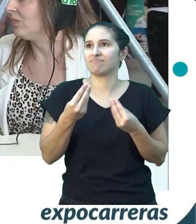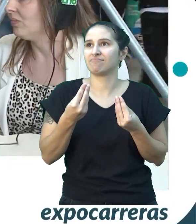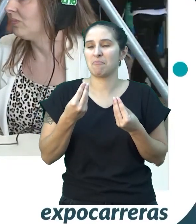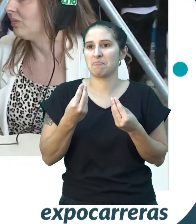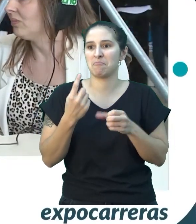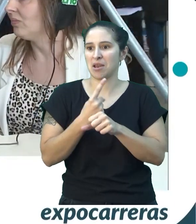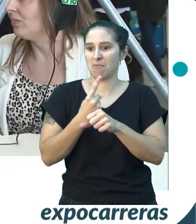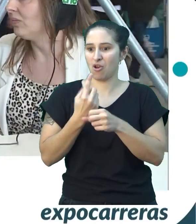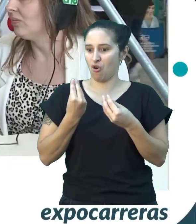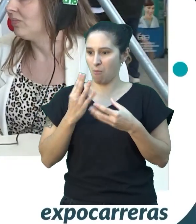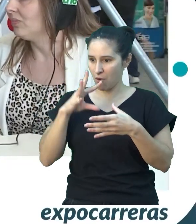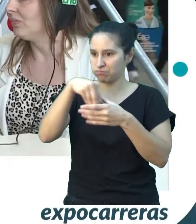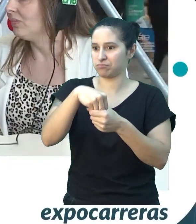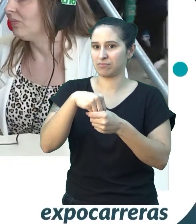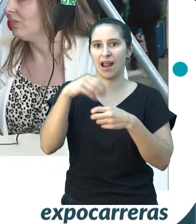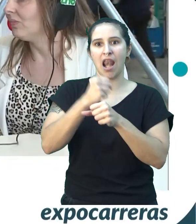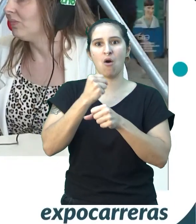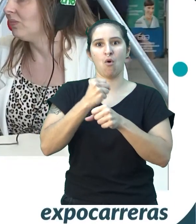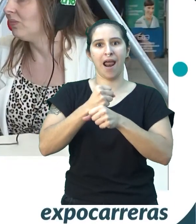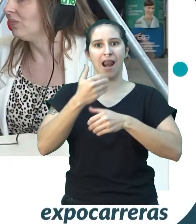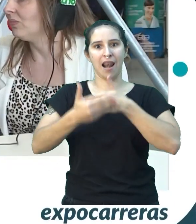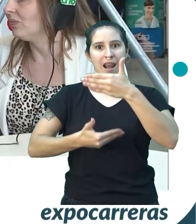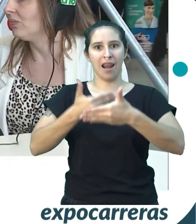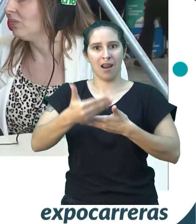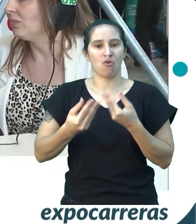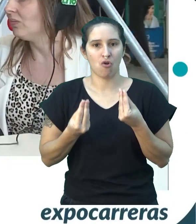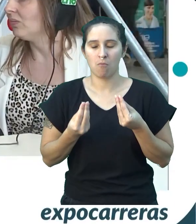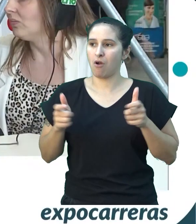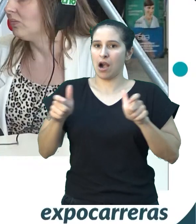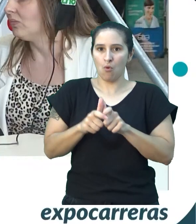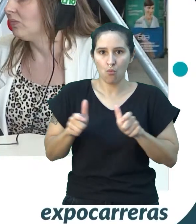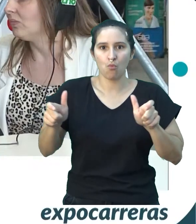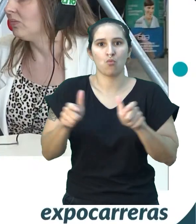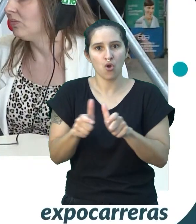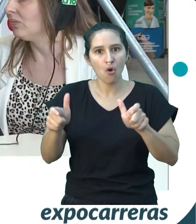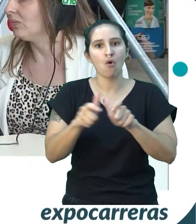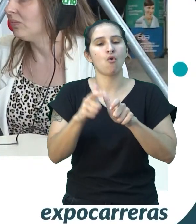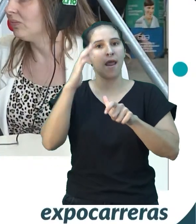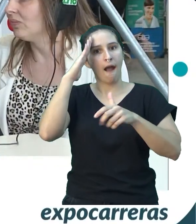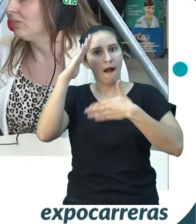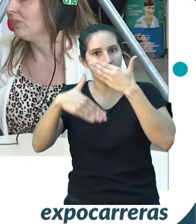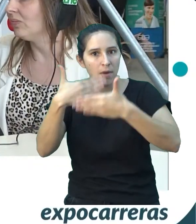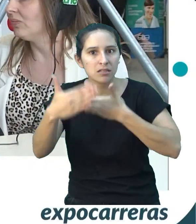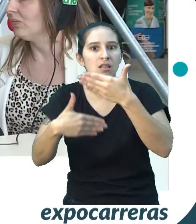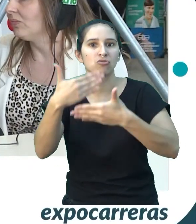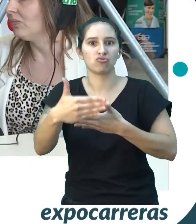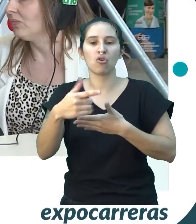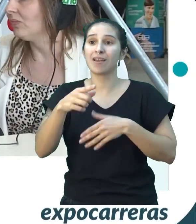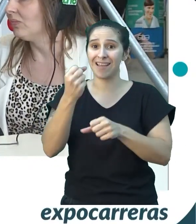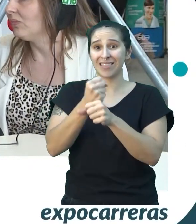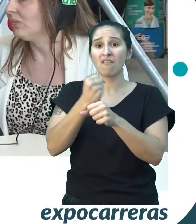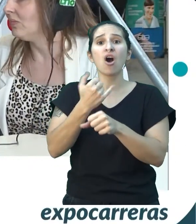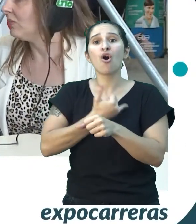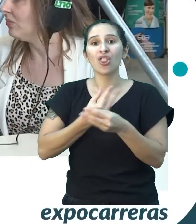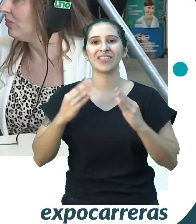parte laboral, digamos, ¿no? Tuvimos muchas reuniones, muchas capacitaciones, ya sea el laburo de home office, si no me